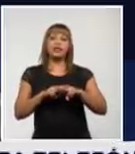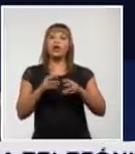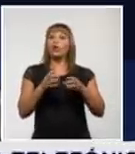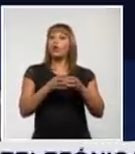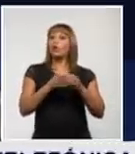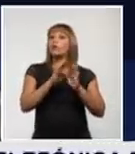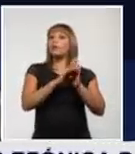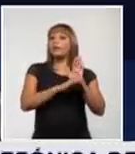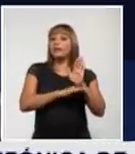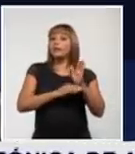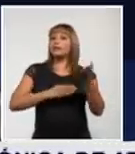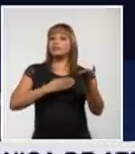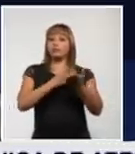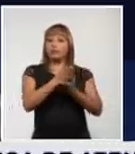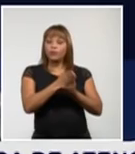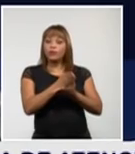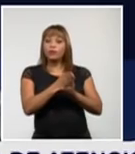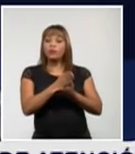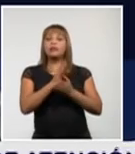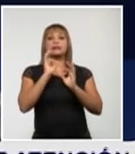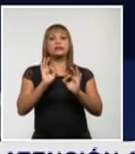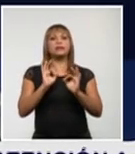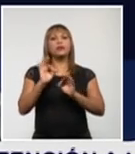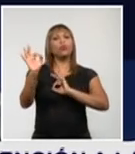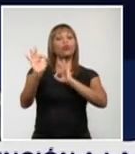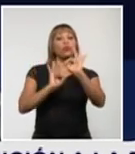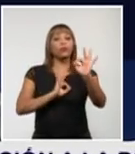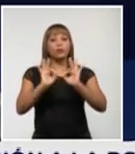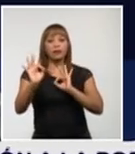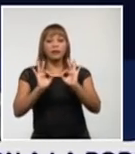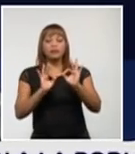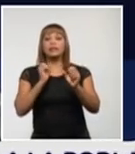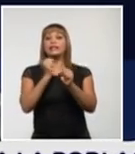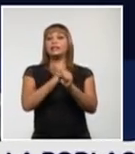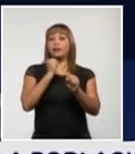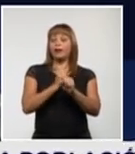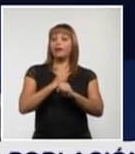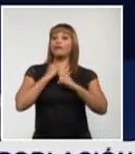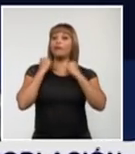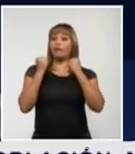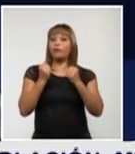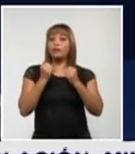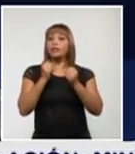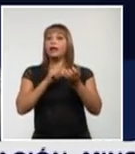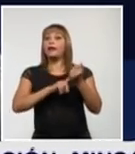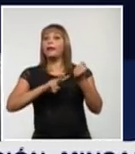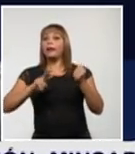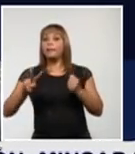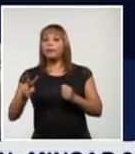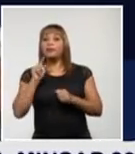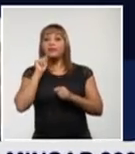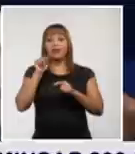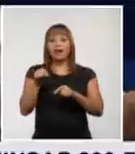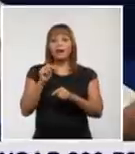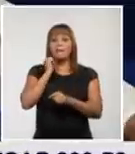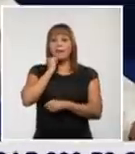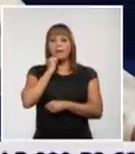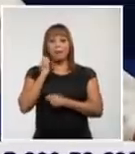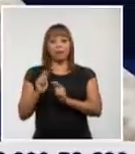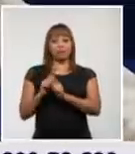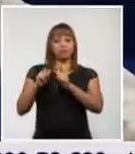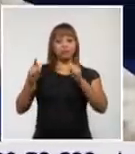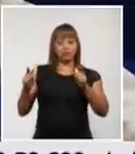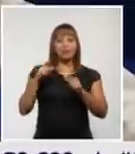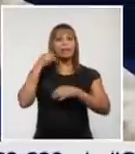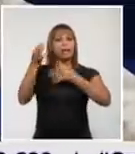mantienen, siempre cuidándonos, y trabajando duro en los territorios donde, como se ha expresado aquí, y